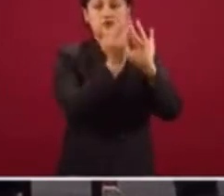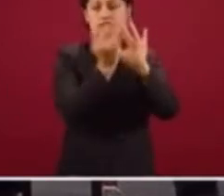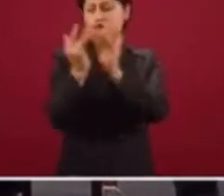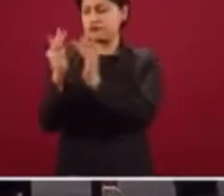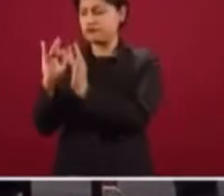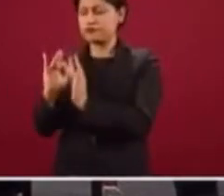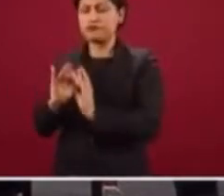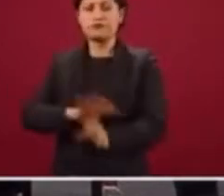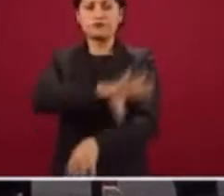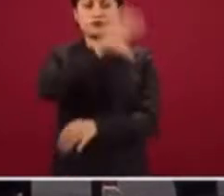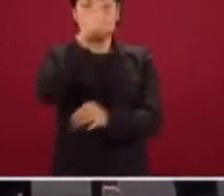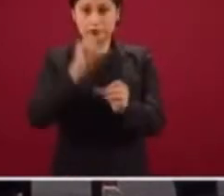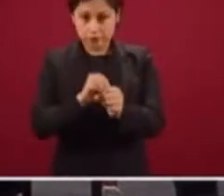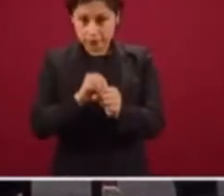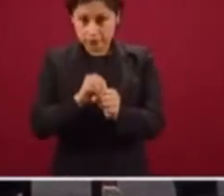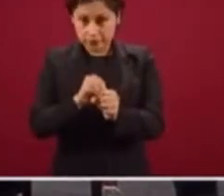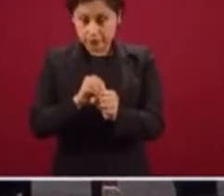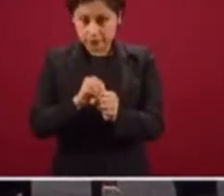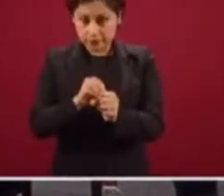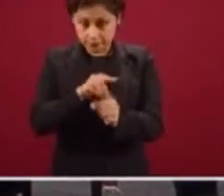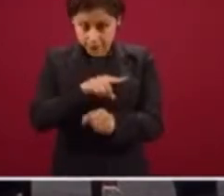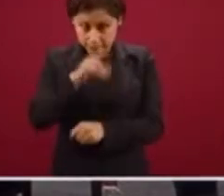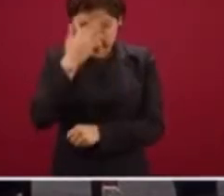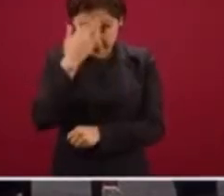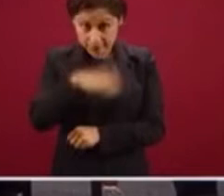y ya tenemos una autorización